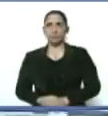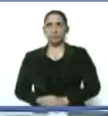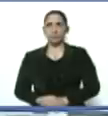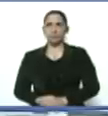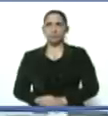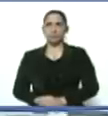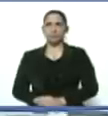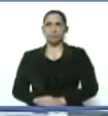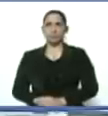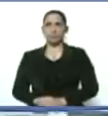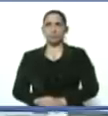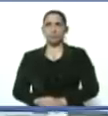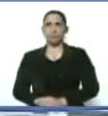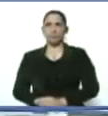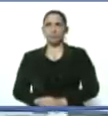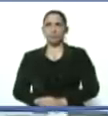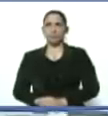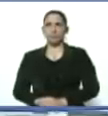Rango